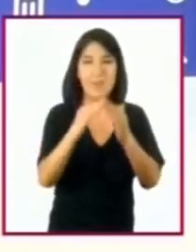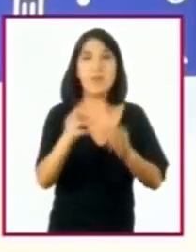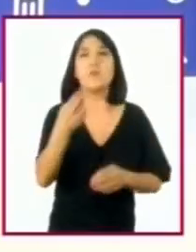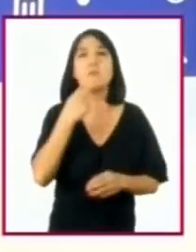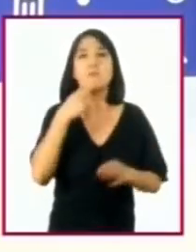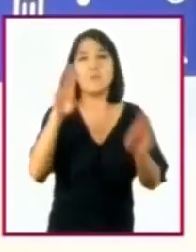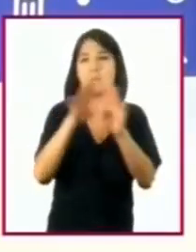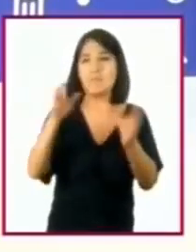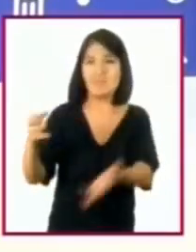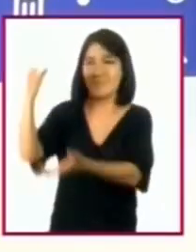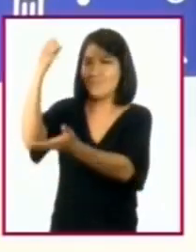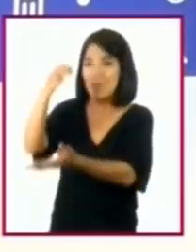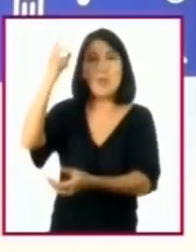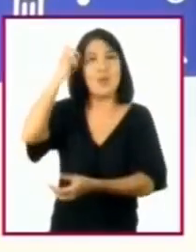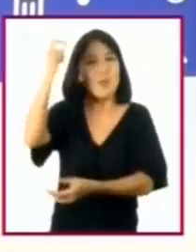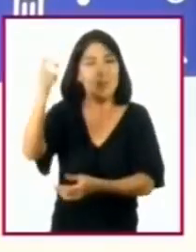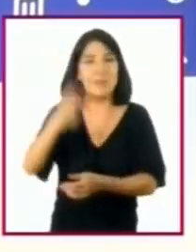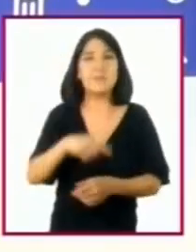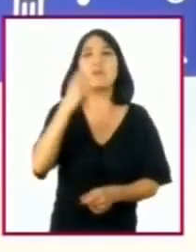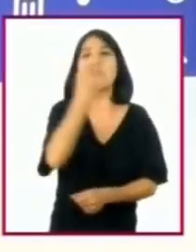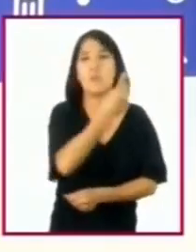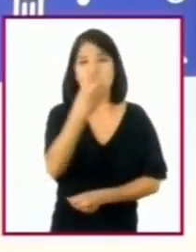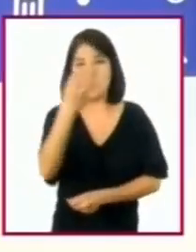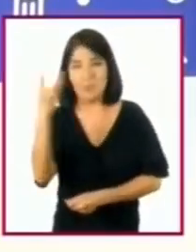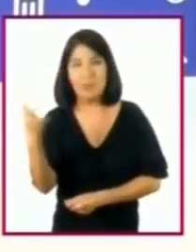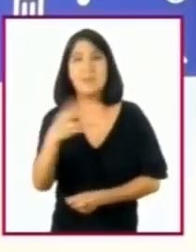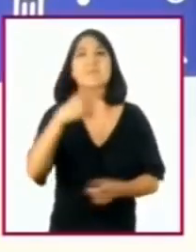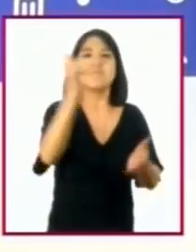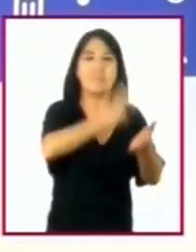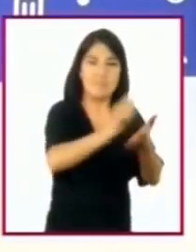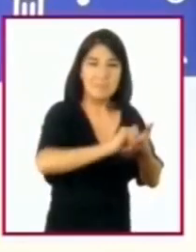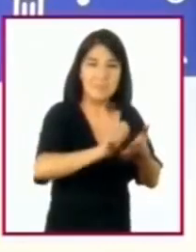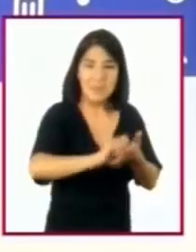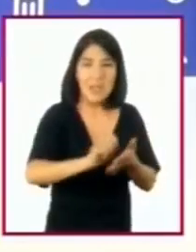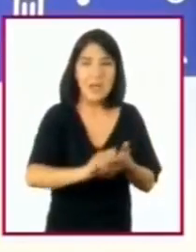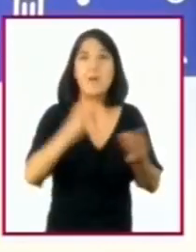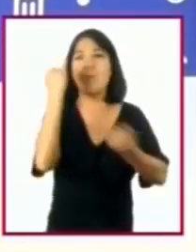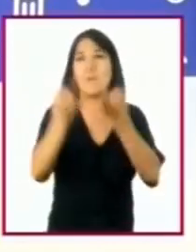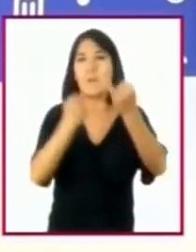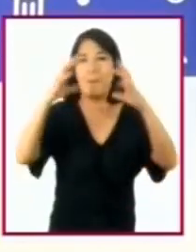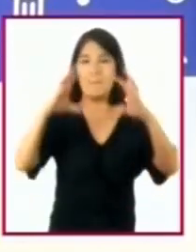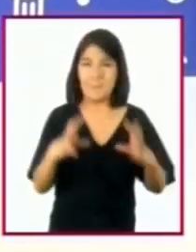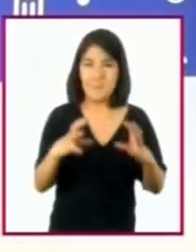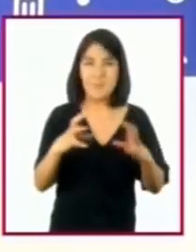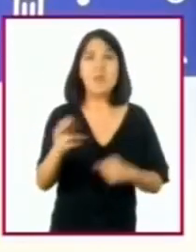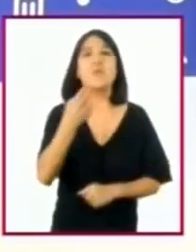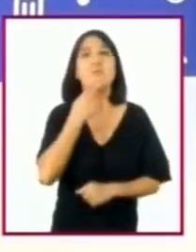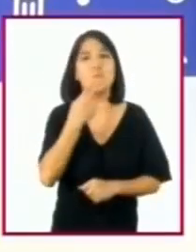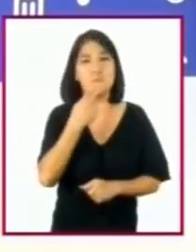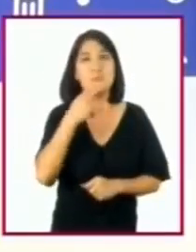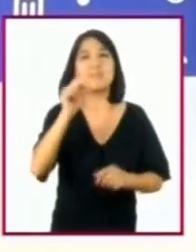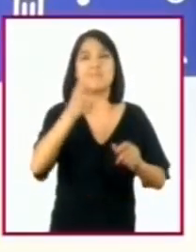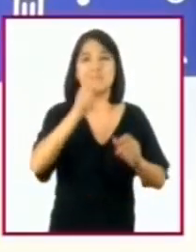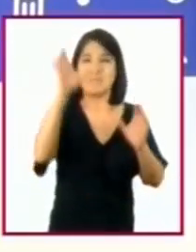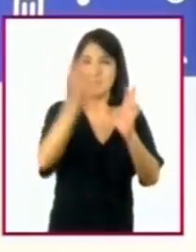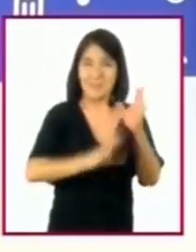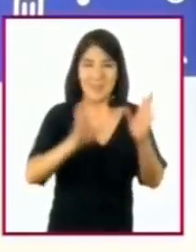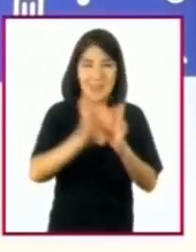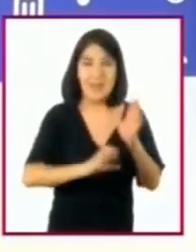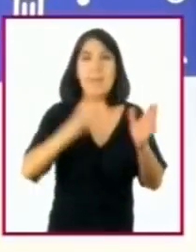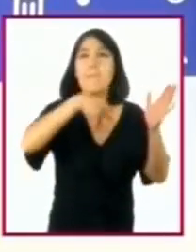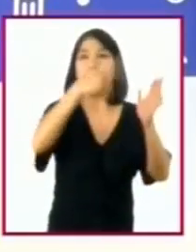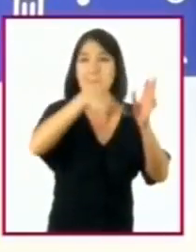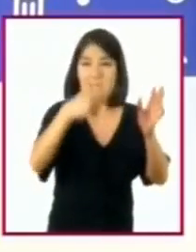altares y estelas, la numeración, la escritura, el juego de pelota, el uso del calendario, la